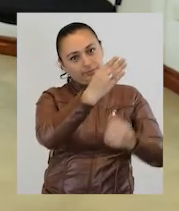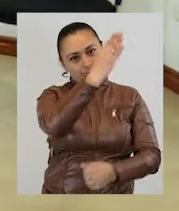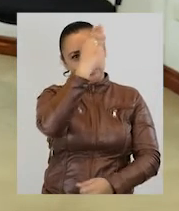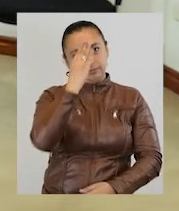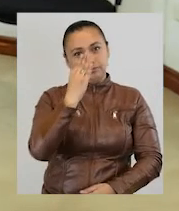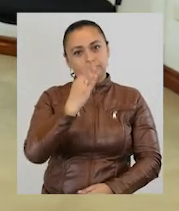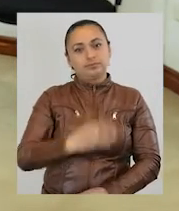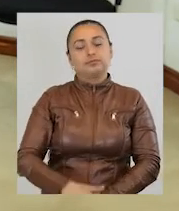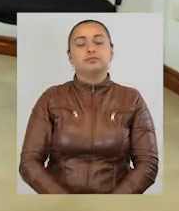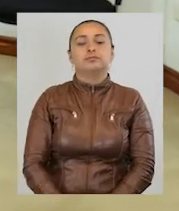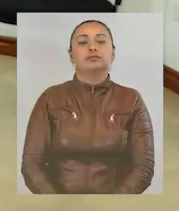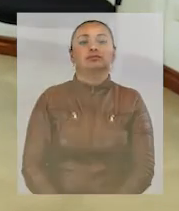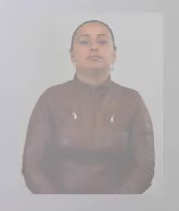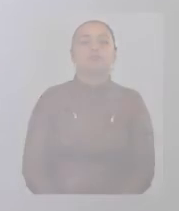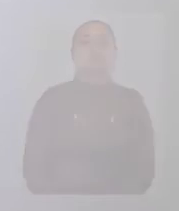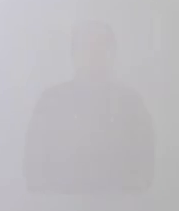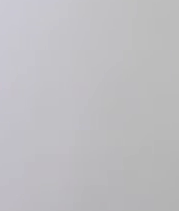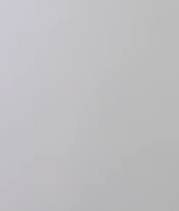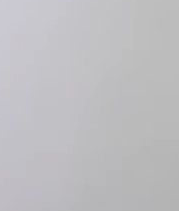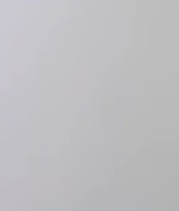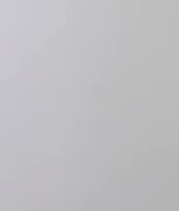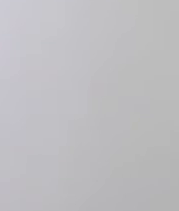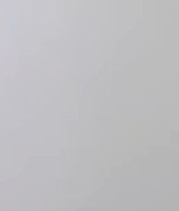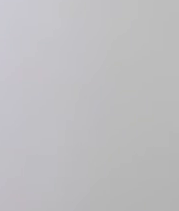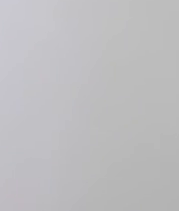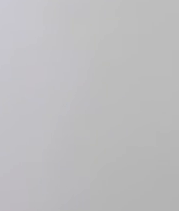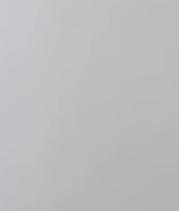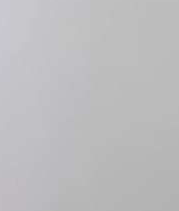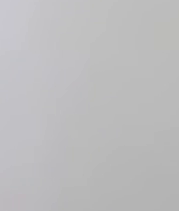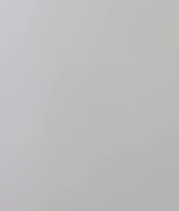Presentémosle al Señor nuestras ofrendas.